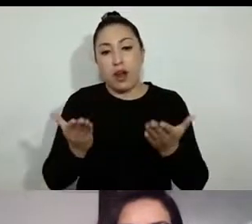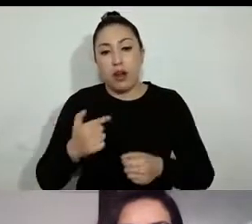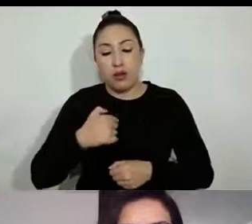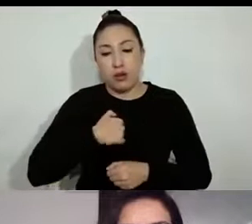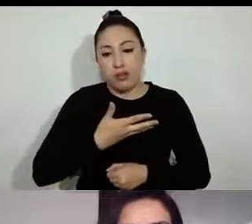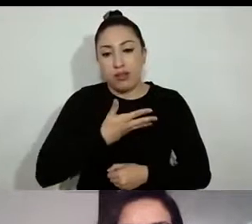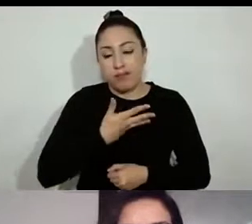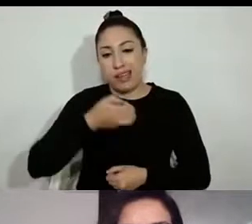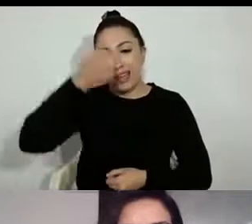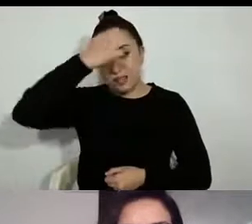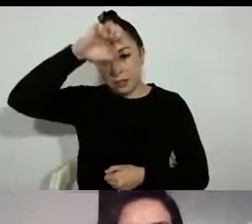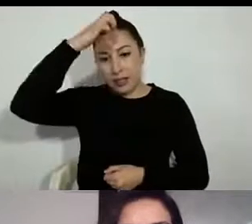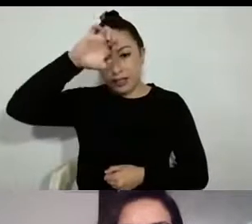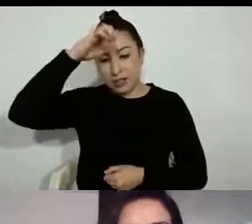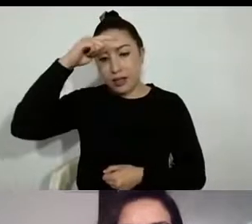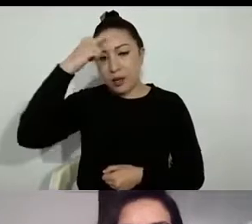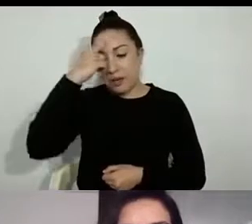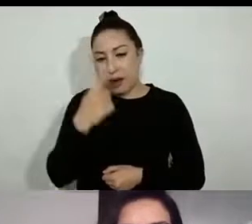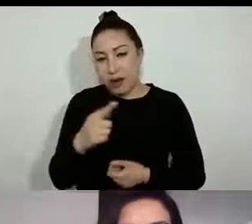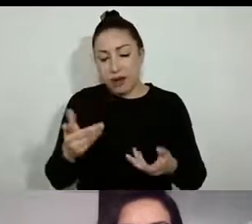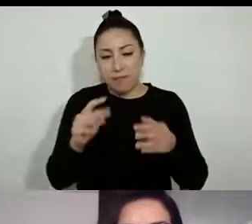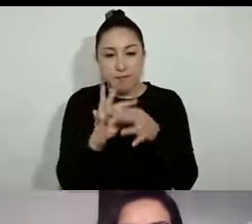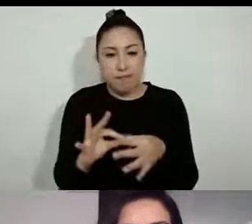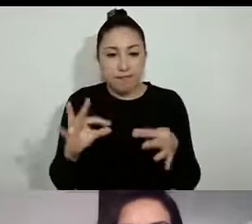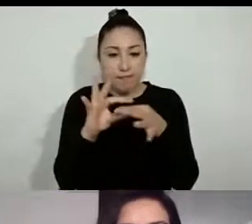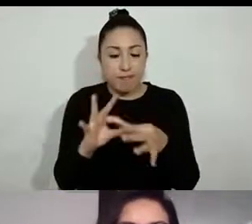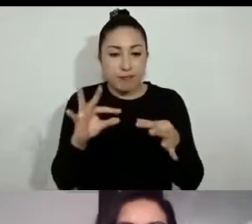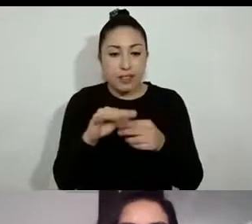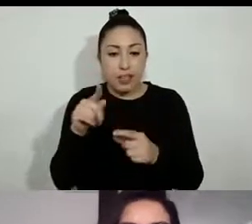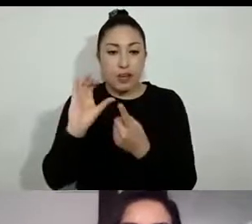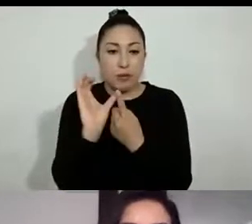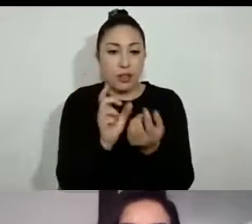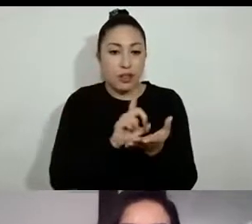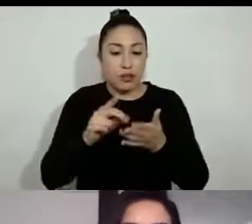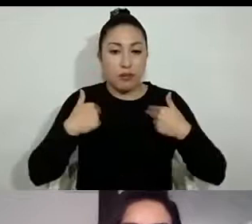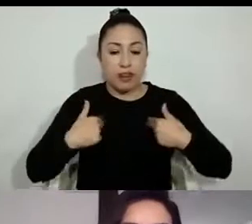experiencia para hablar sobre lo que la Comisión de Derechos Humanos